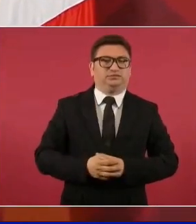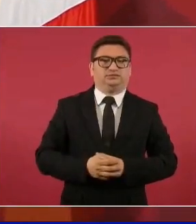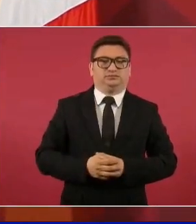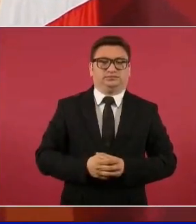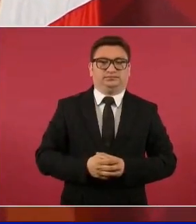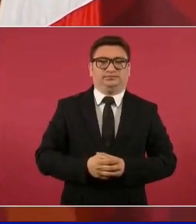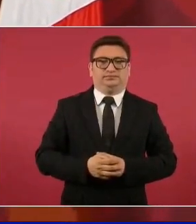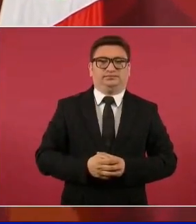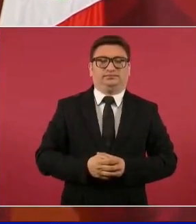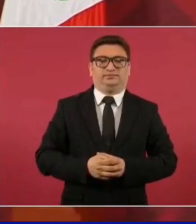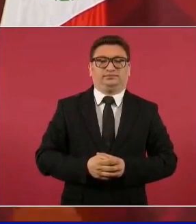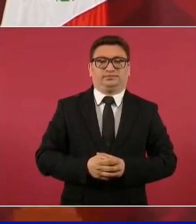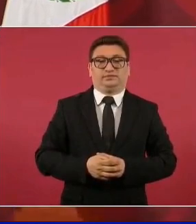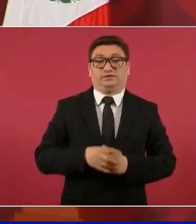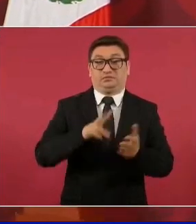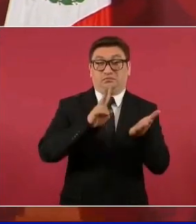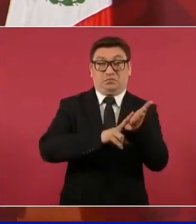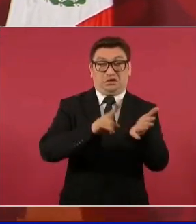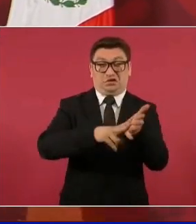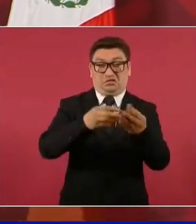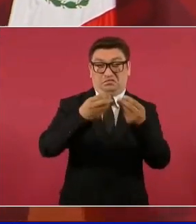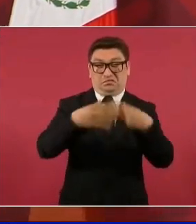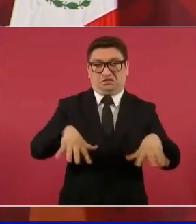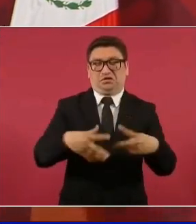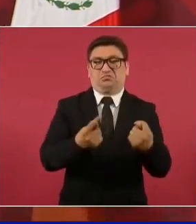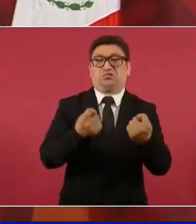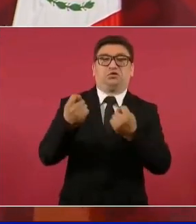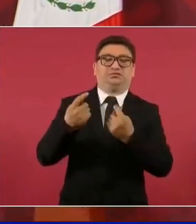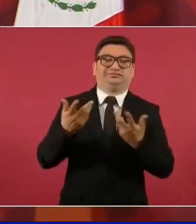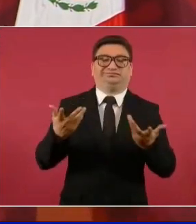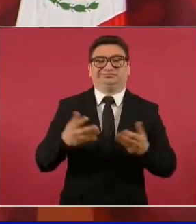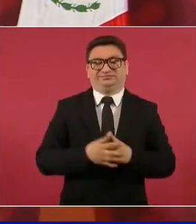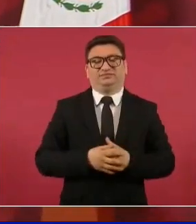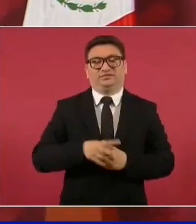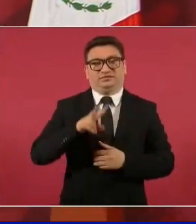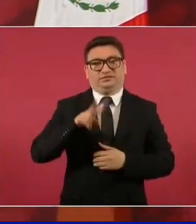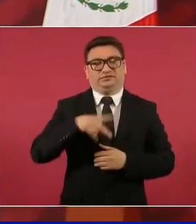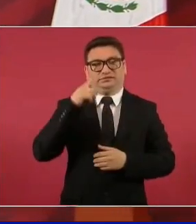Toda la pérdida de valores, pero es tan fuerte